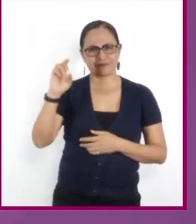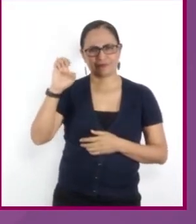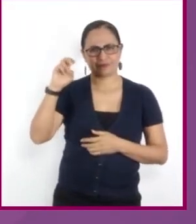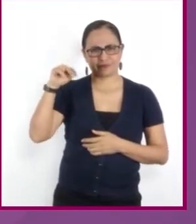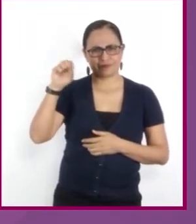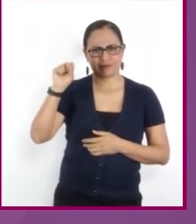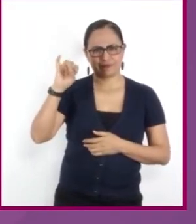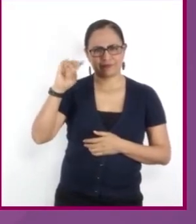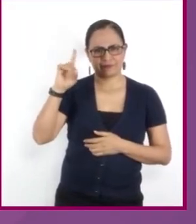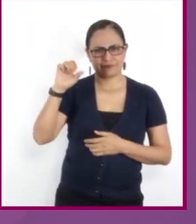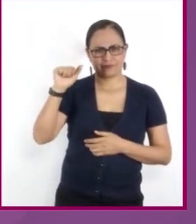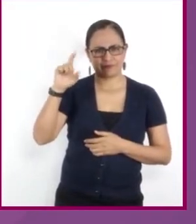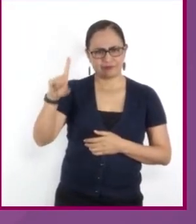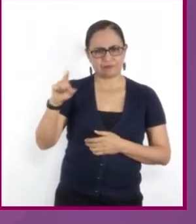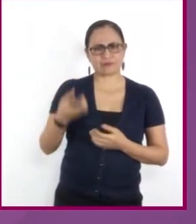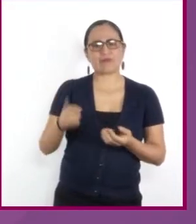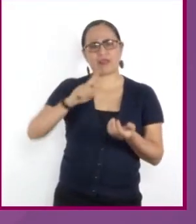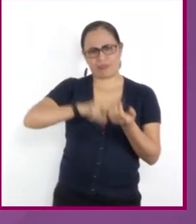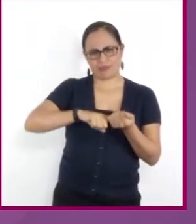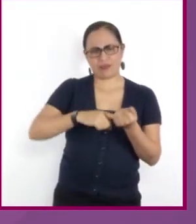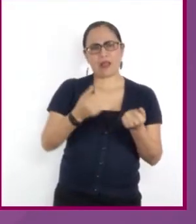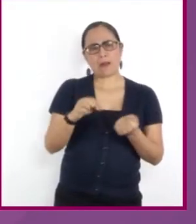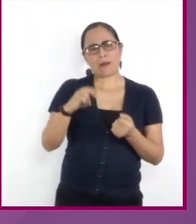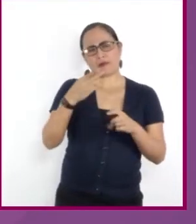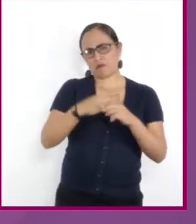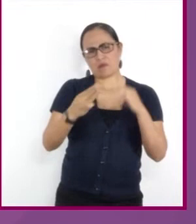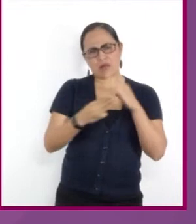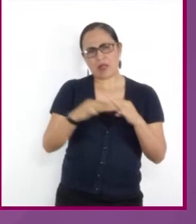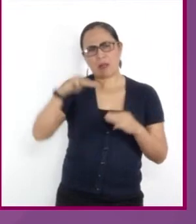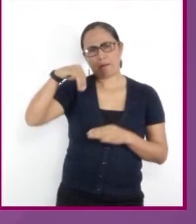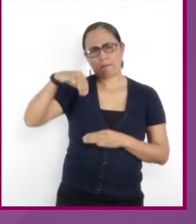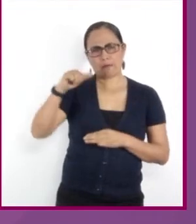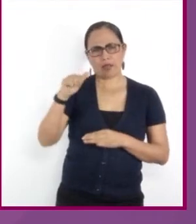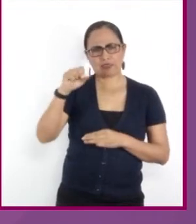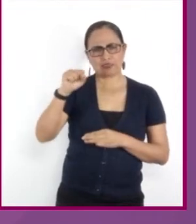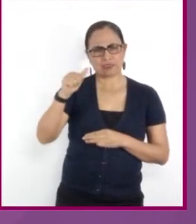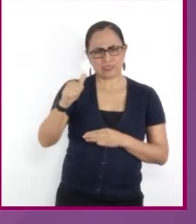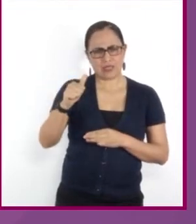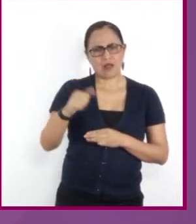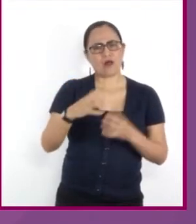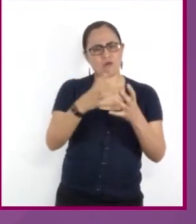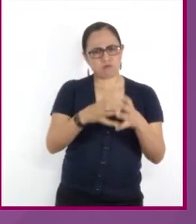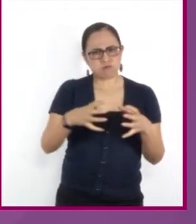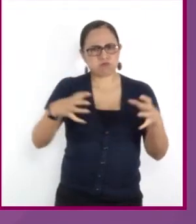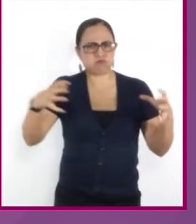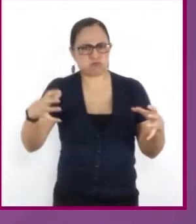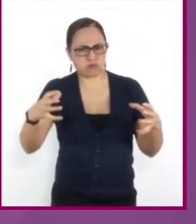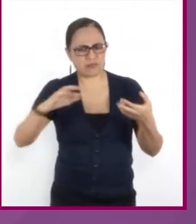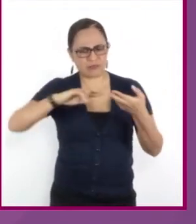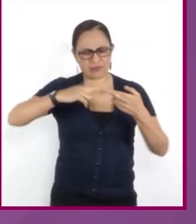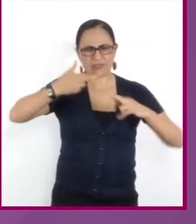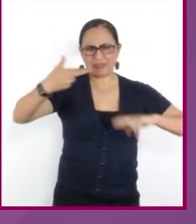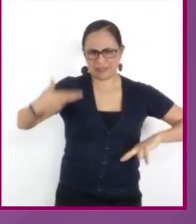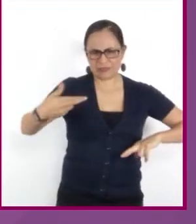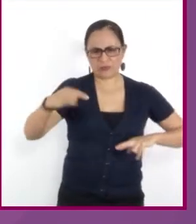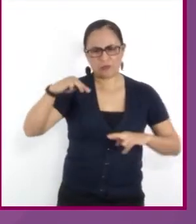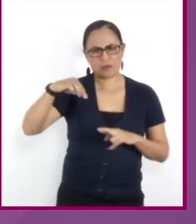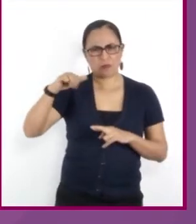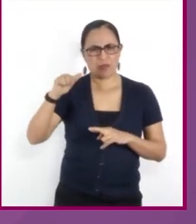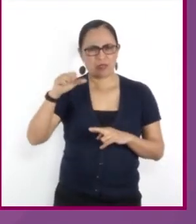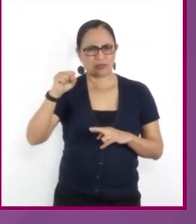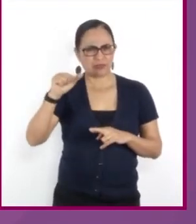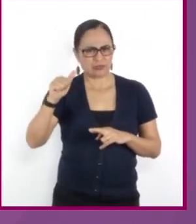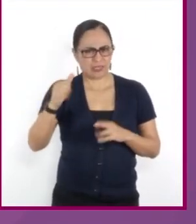la cantidad de masa que ocupa determinado volumen. Dado que esto implica una relación entre la masa y el